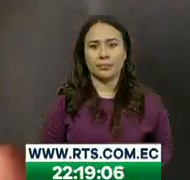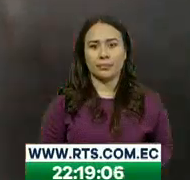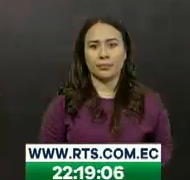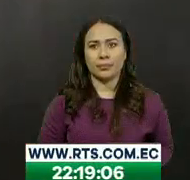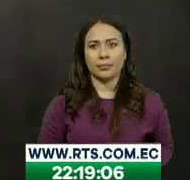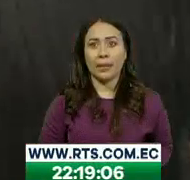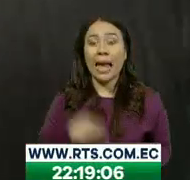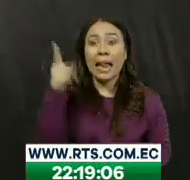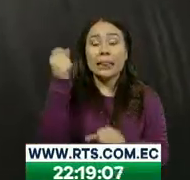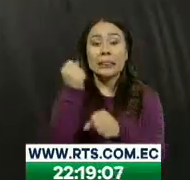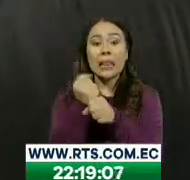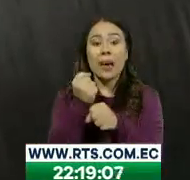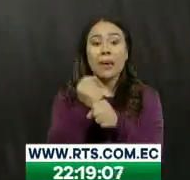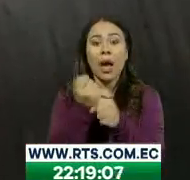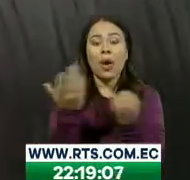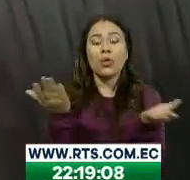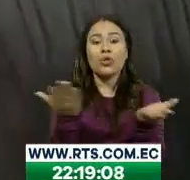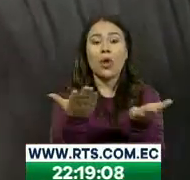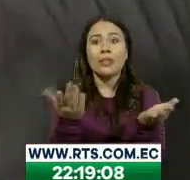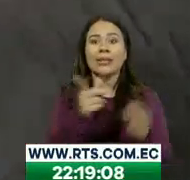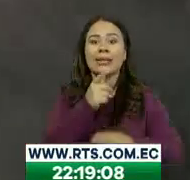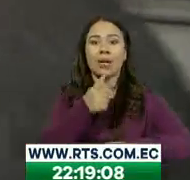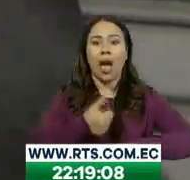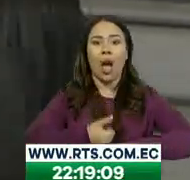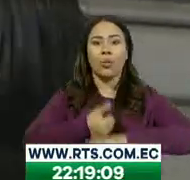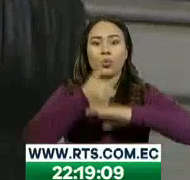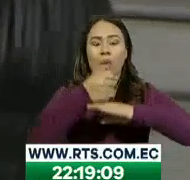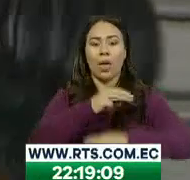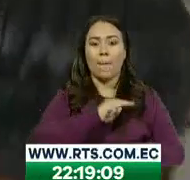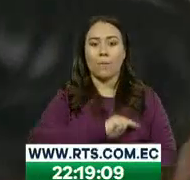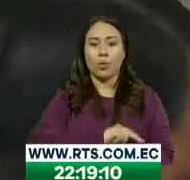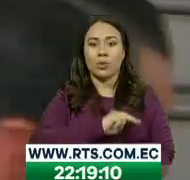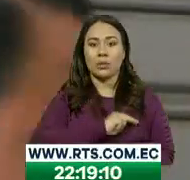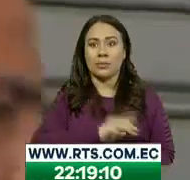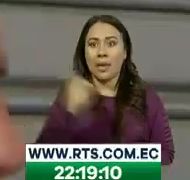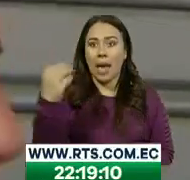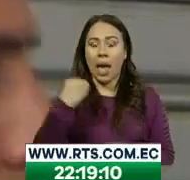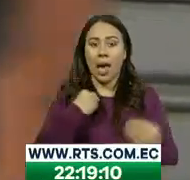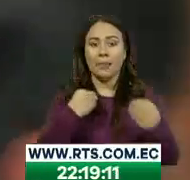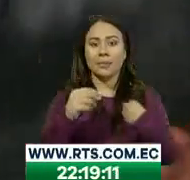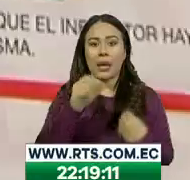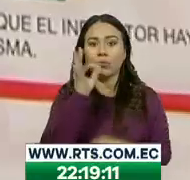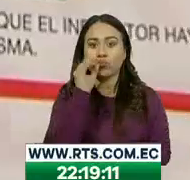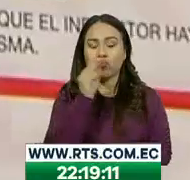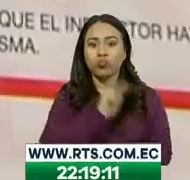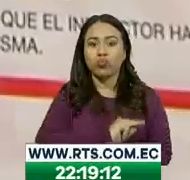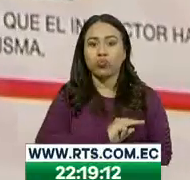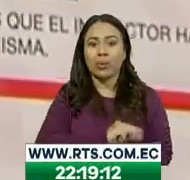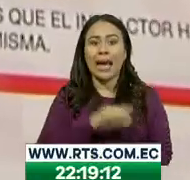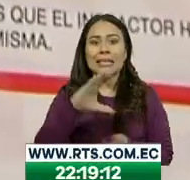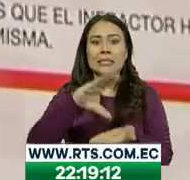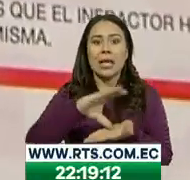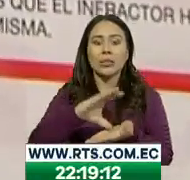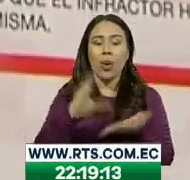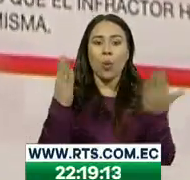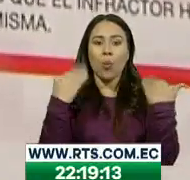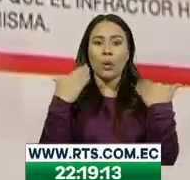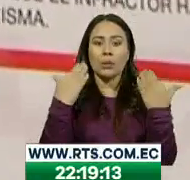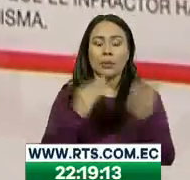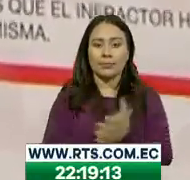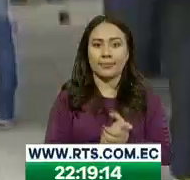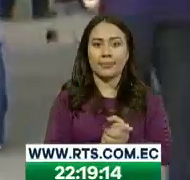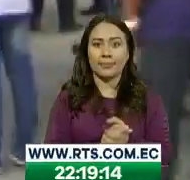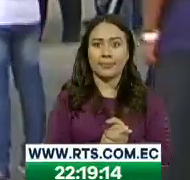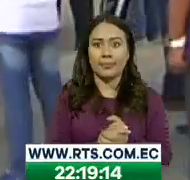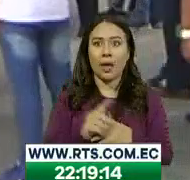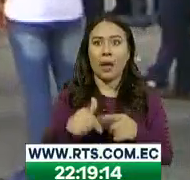El operativo se ejecutó por autoridades municipales y de la ATM en el centro de la ciudad de Guayaquil. Había